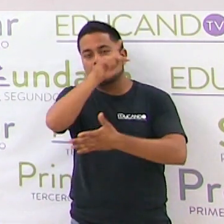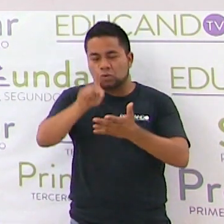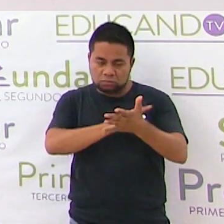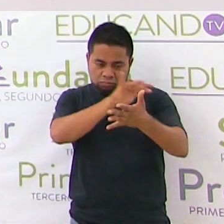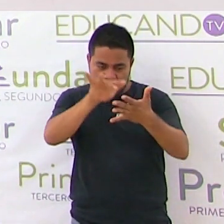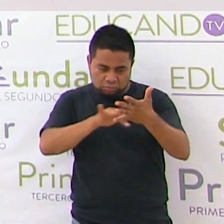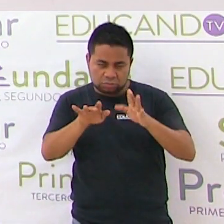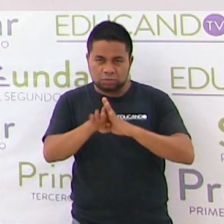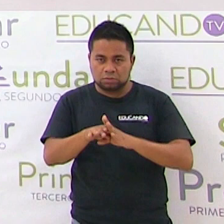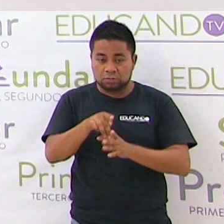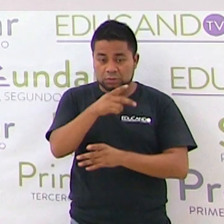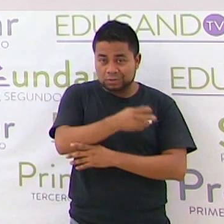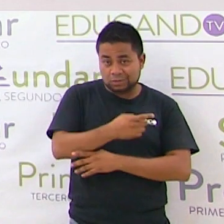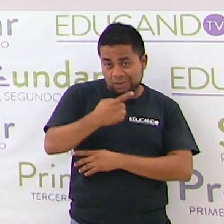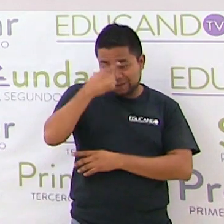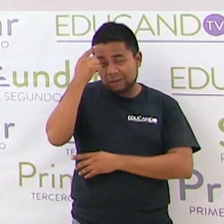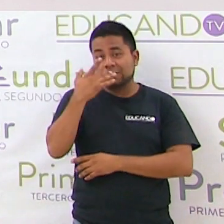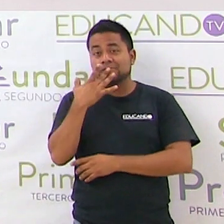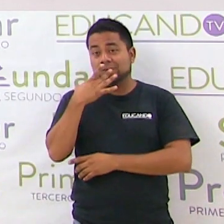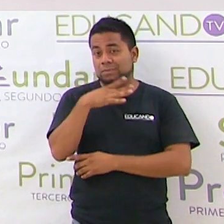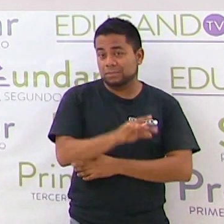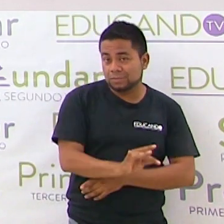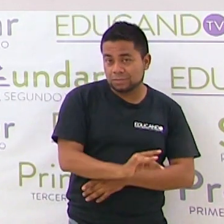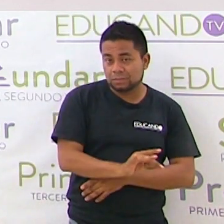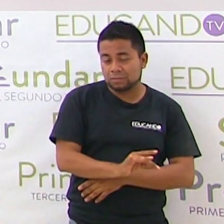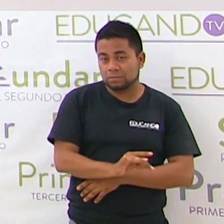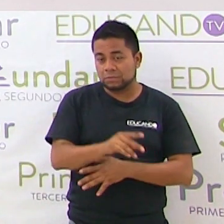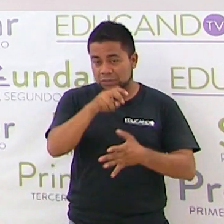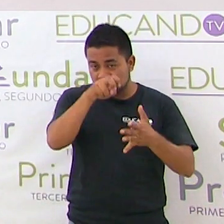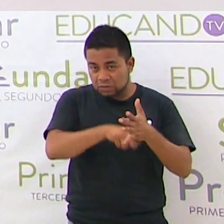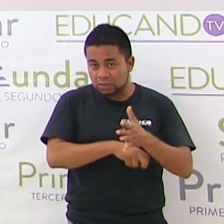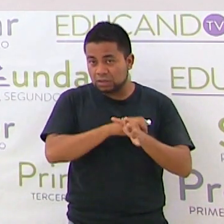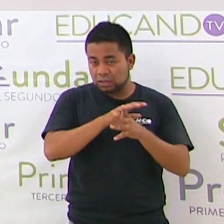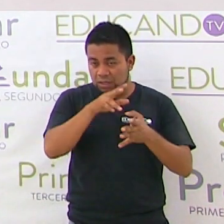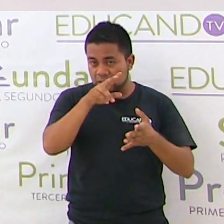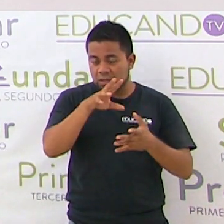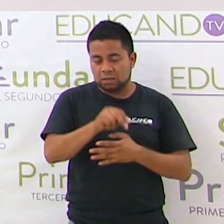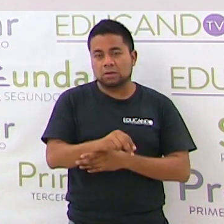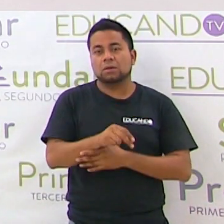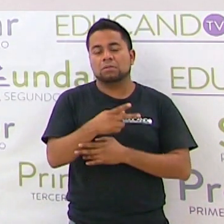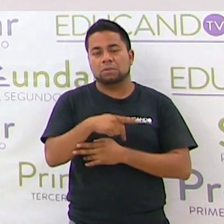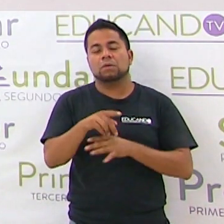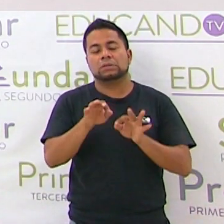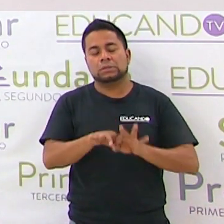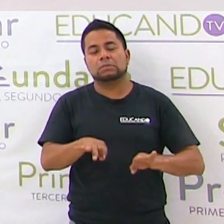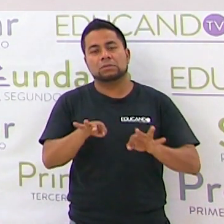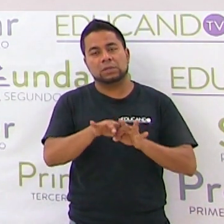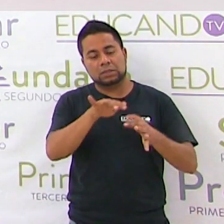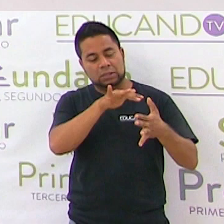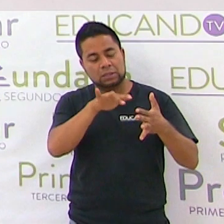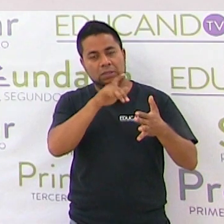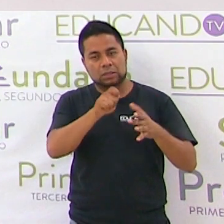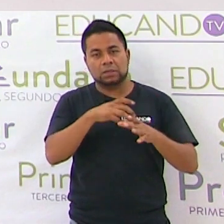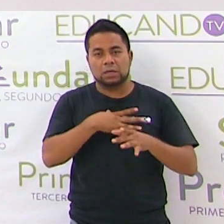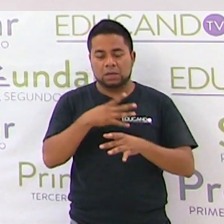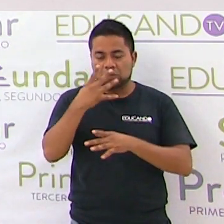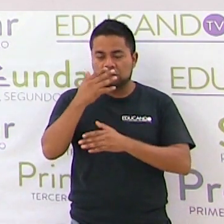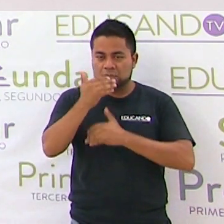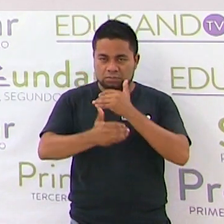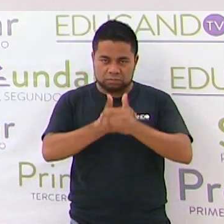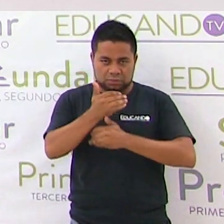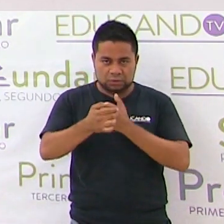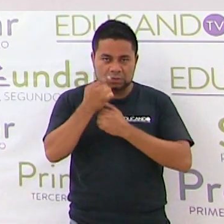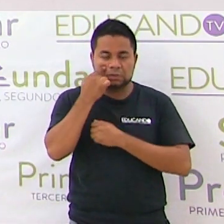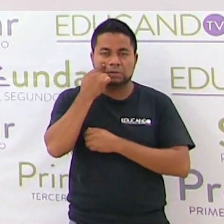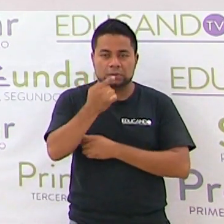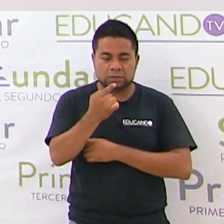es una tarea fácil, pero es necesario leer. Bueno, entonces ya llevamos 4 pasos, fíjense muy